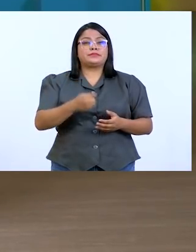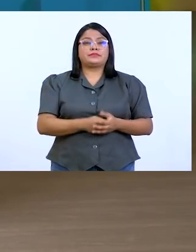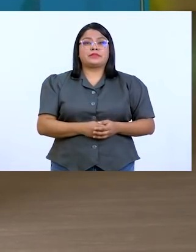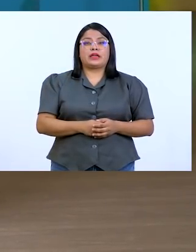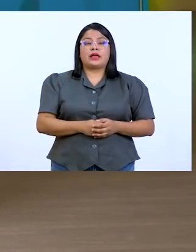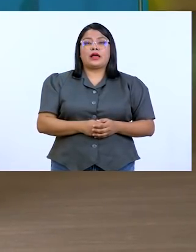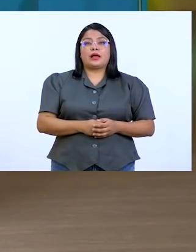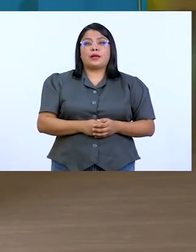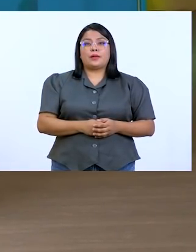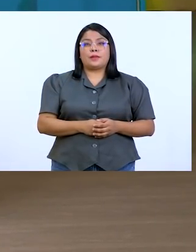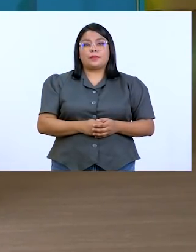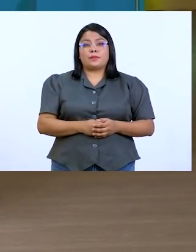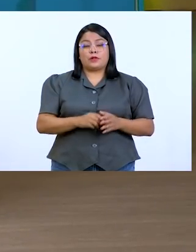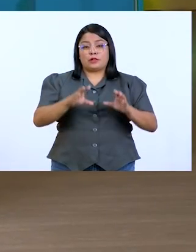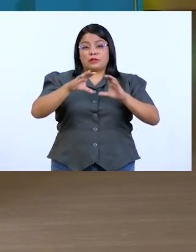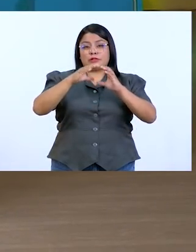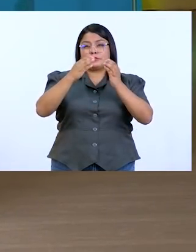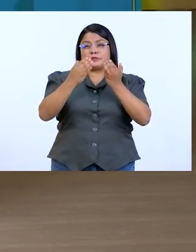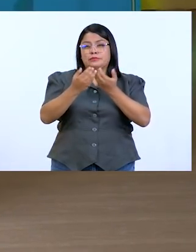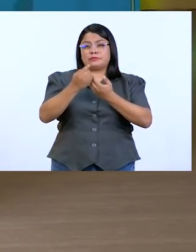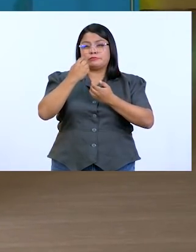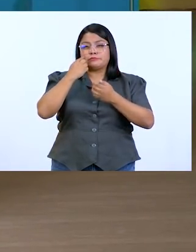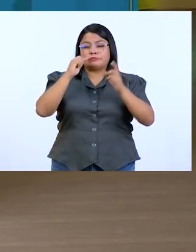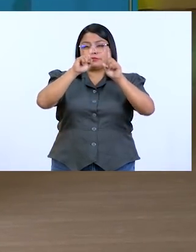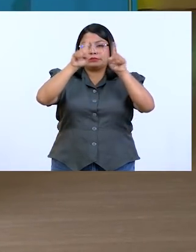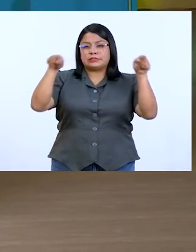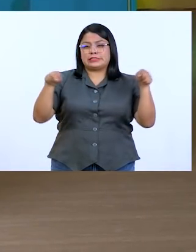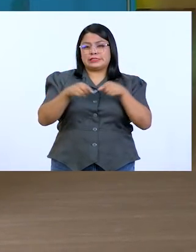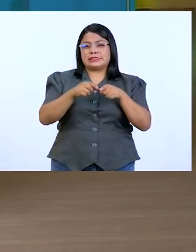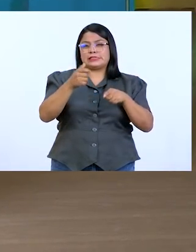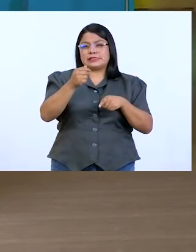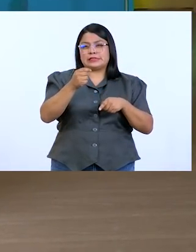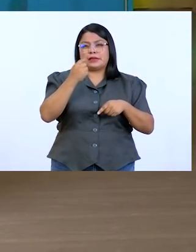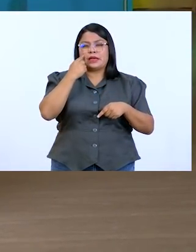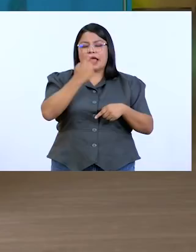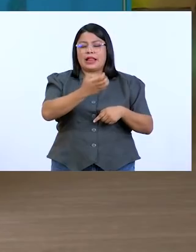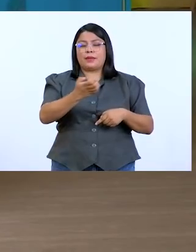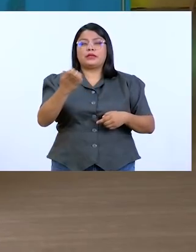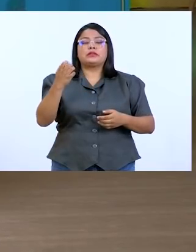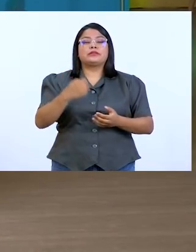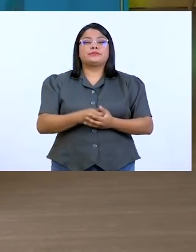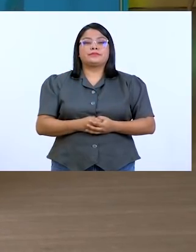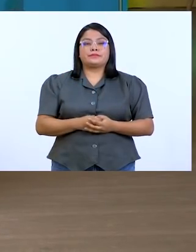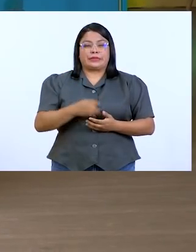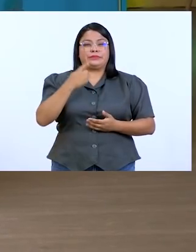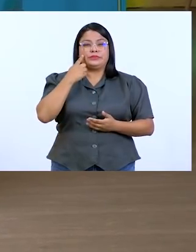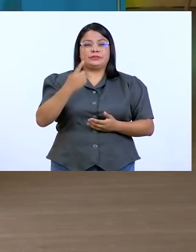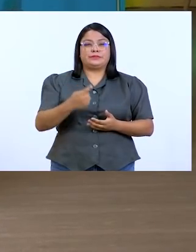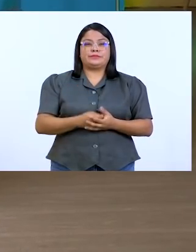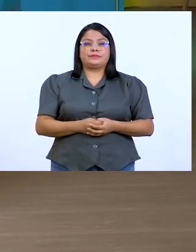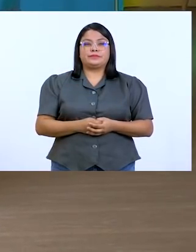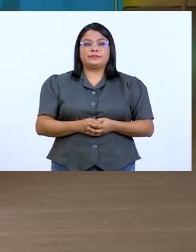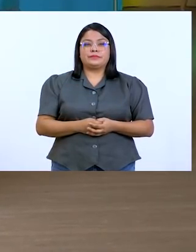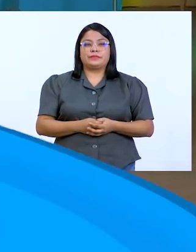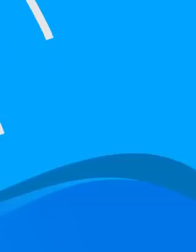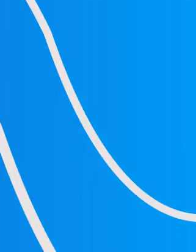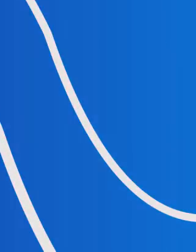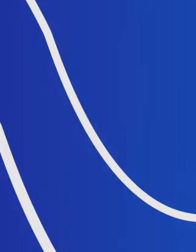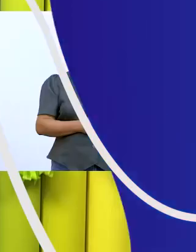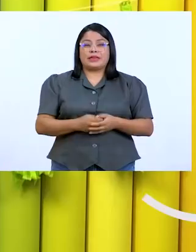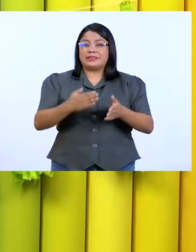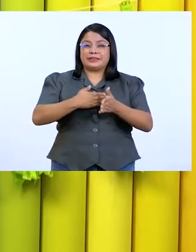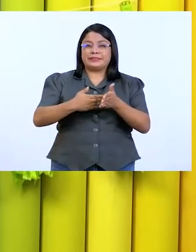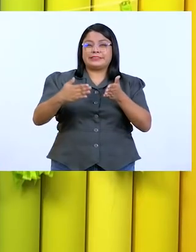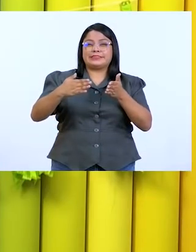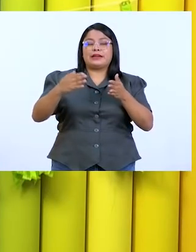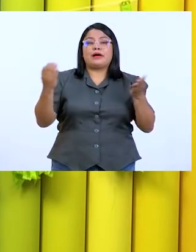la siguiente teleclase para que pongamos atención a algunos elementos de esta lección? Muy bien, veamos.